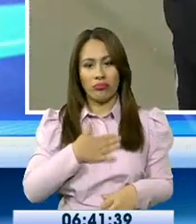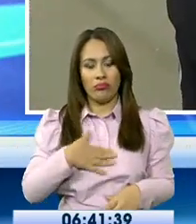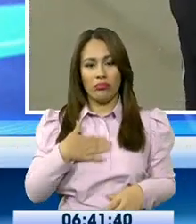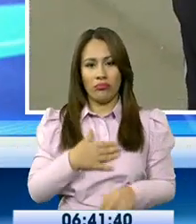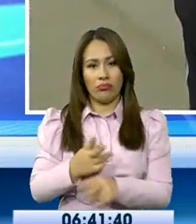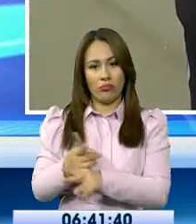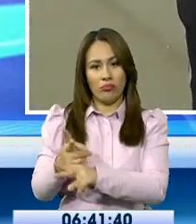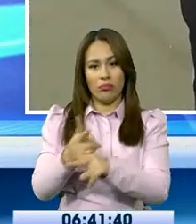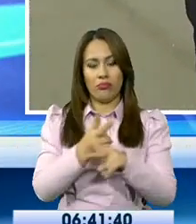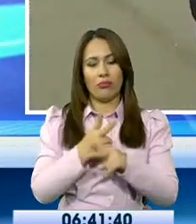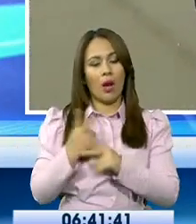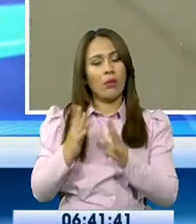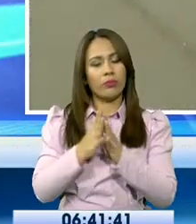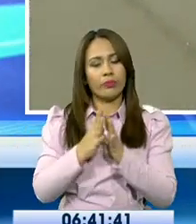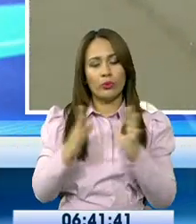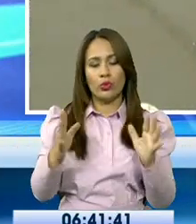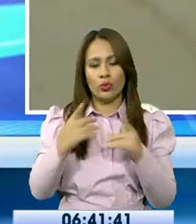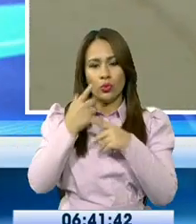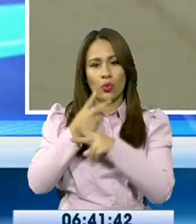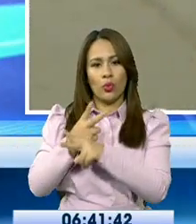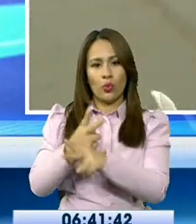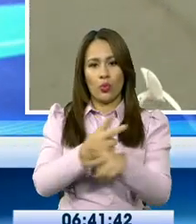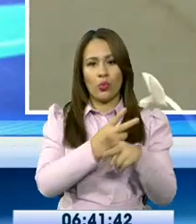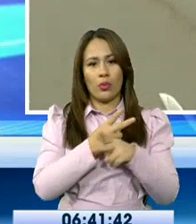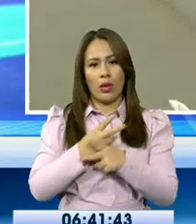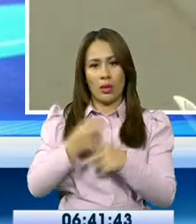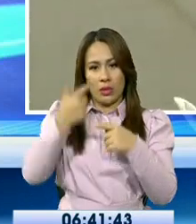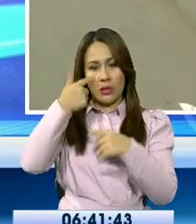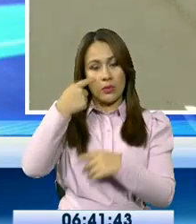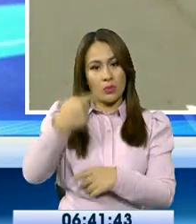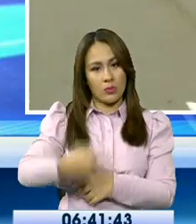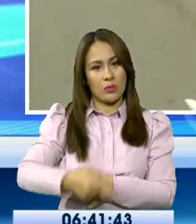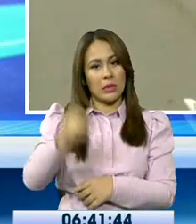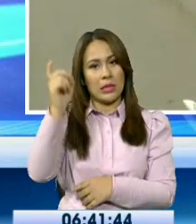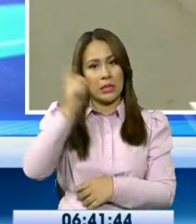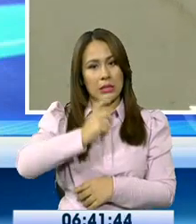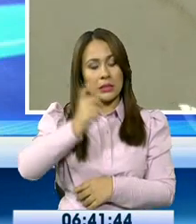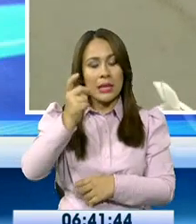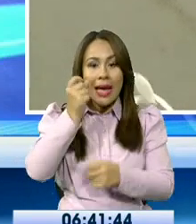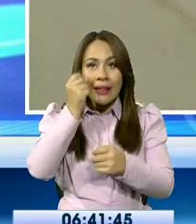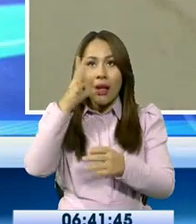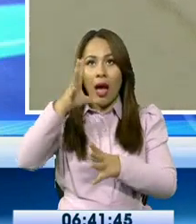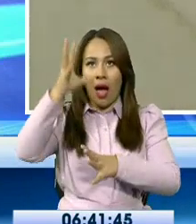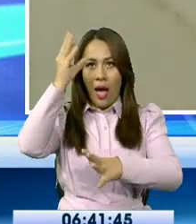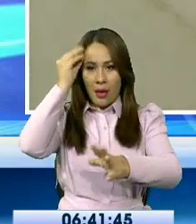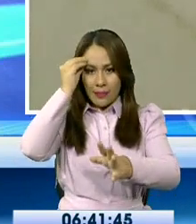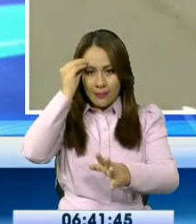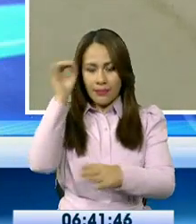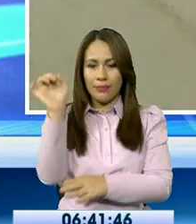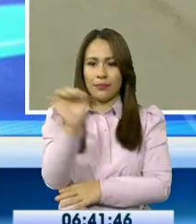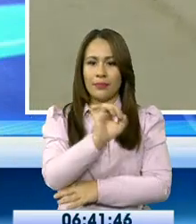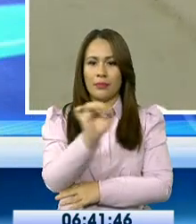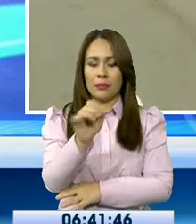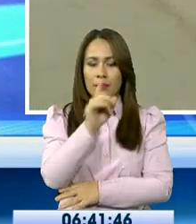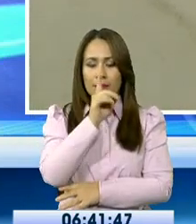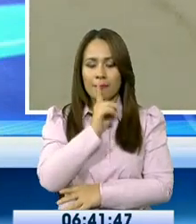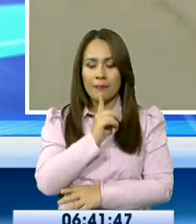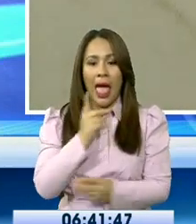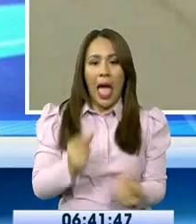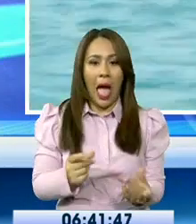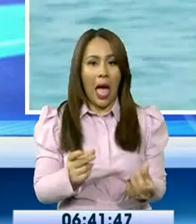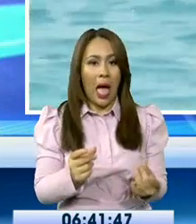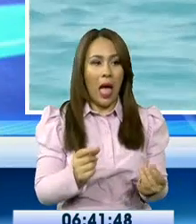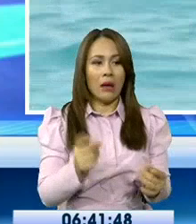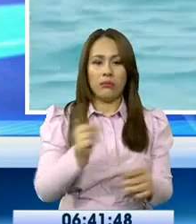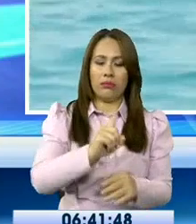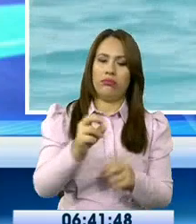tenga mucho cuidado. Es muy necesario que se actúe con conciencia, maneje con prudencia. El apuro trae cansancio y